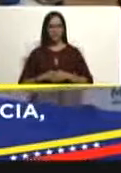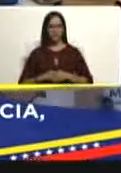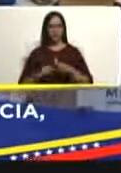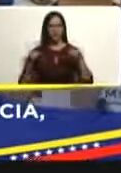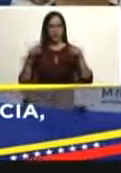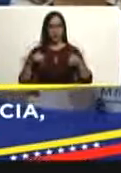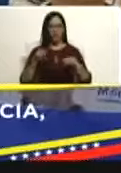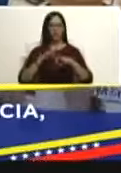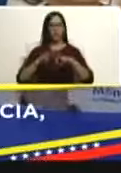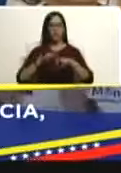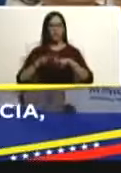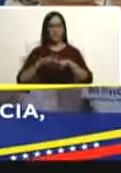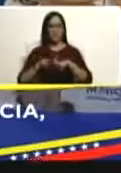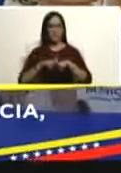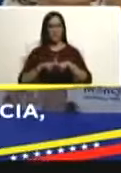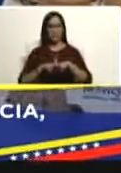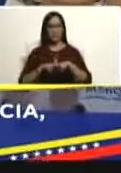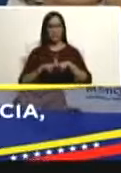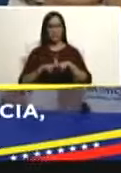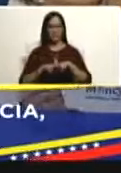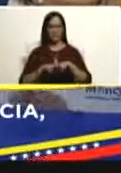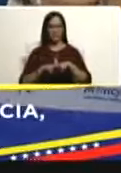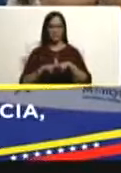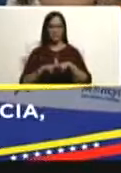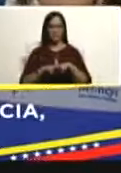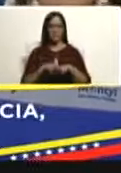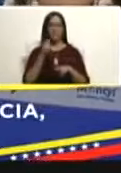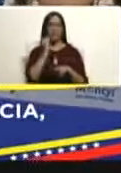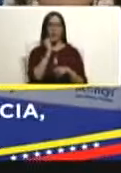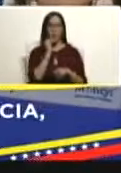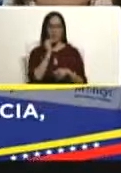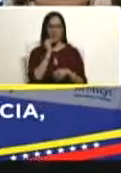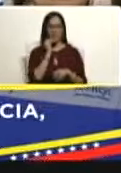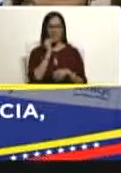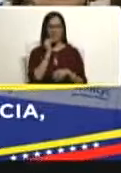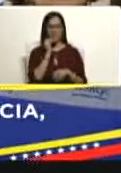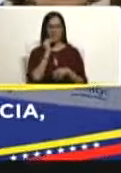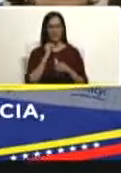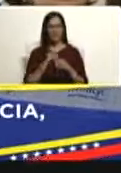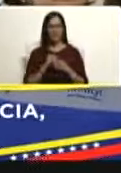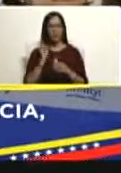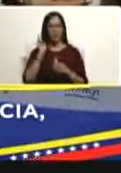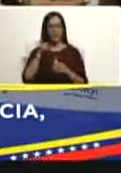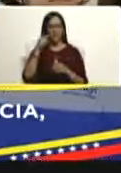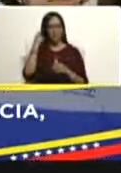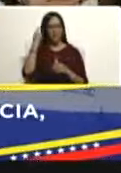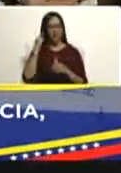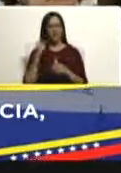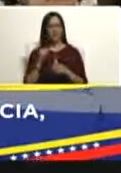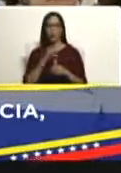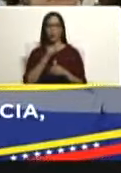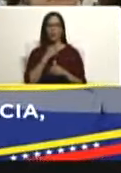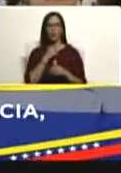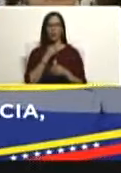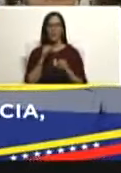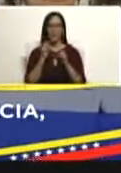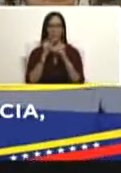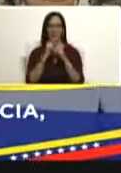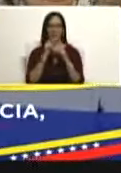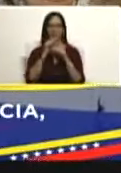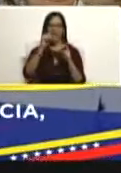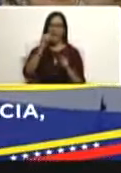estos niños, niñas y jóvenes, ustedes saben que a mí no me gusta la palabra adolescente, me perdonan.